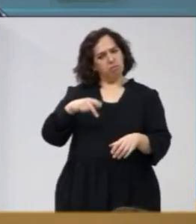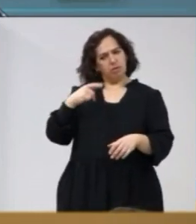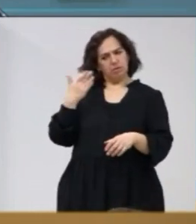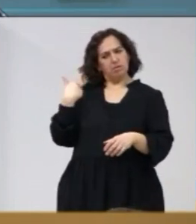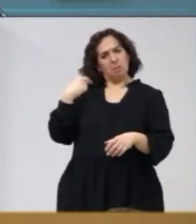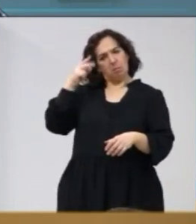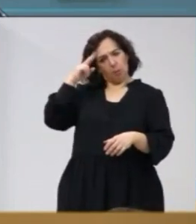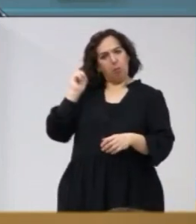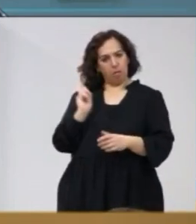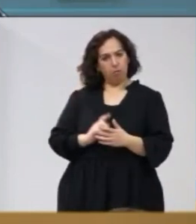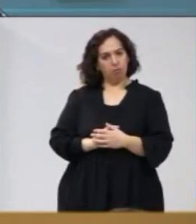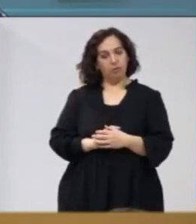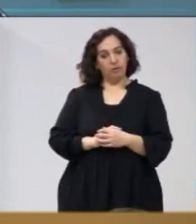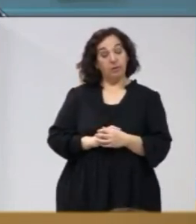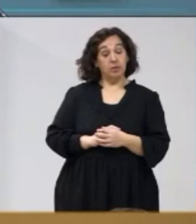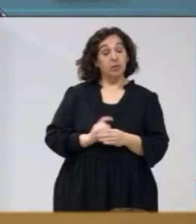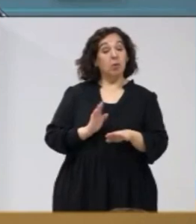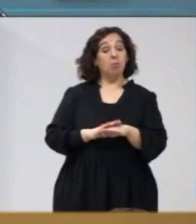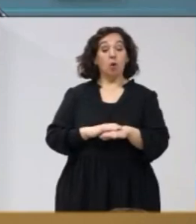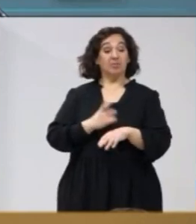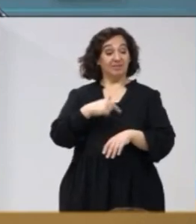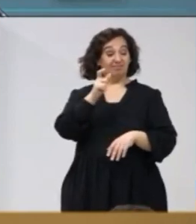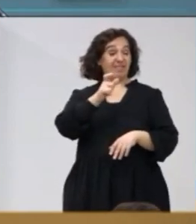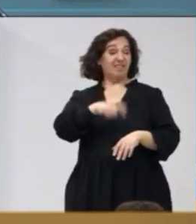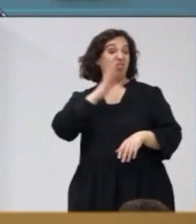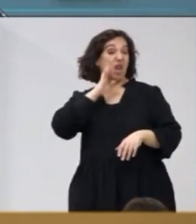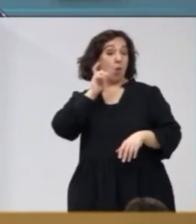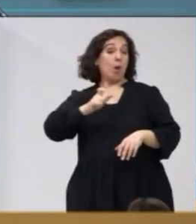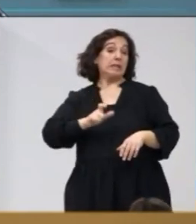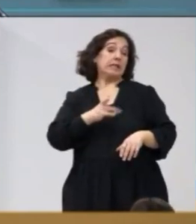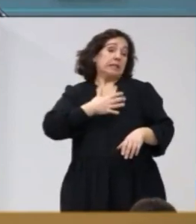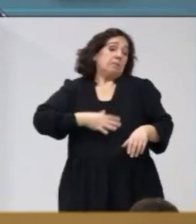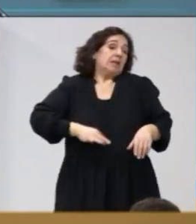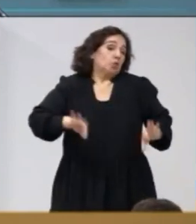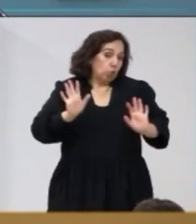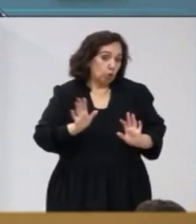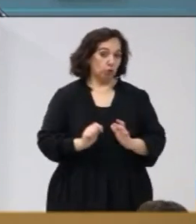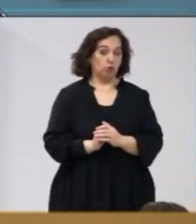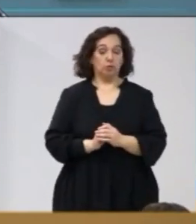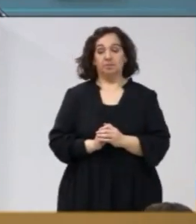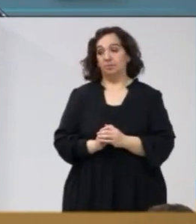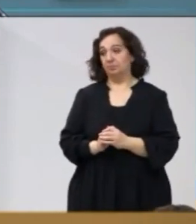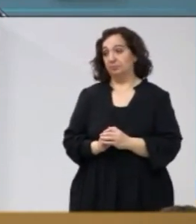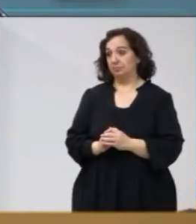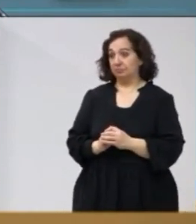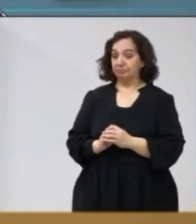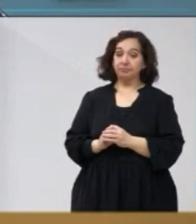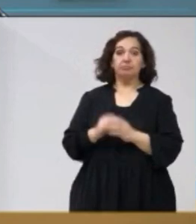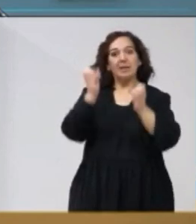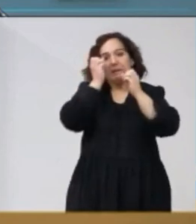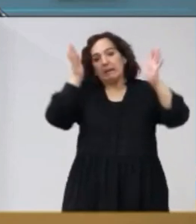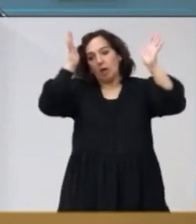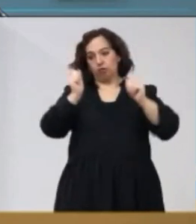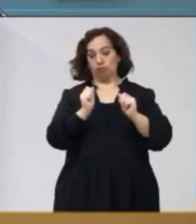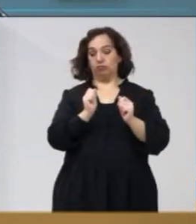Yo estaba preocupado porque estos delincuentes, estos presuntos delincuentes, imaginaos que